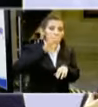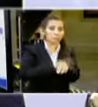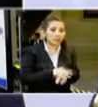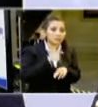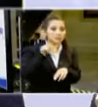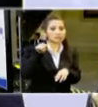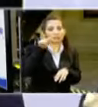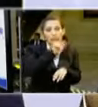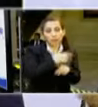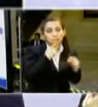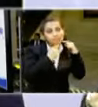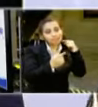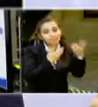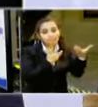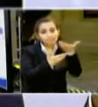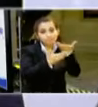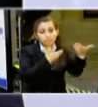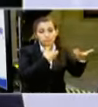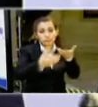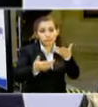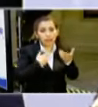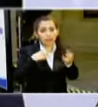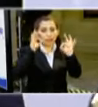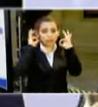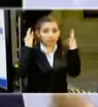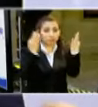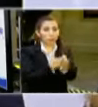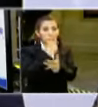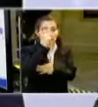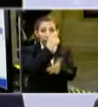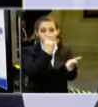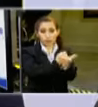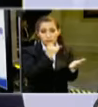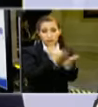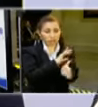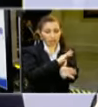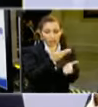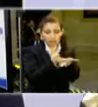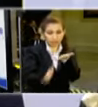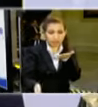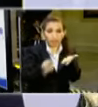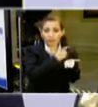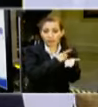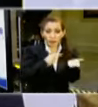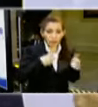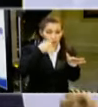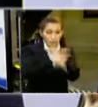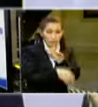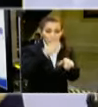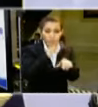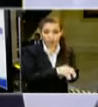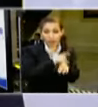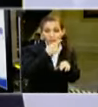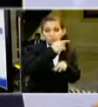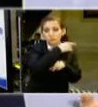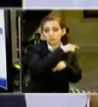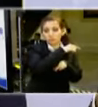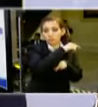la negociación de aranceles, que eso ya está más que superado. Necesitamos profundizar más en la